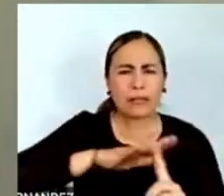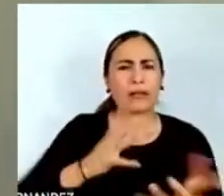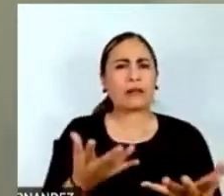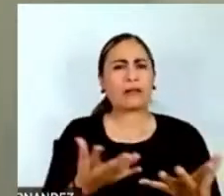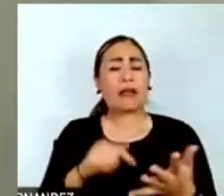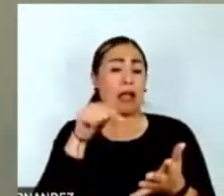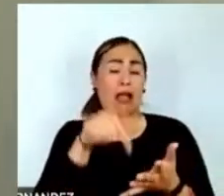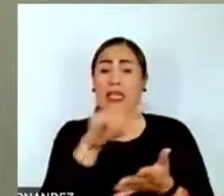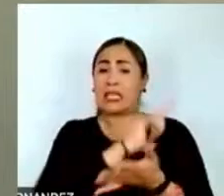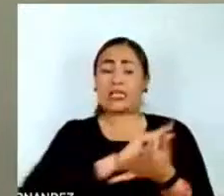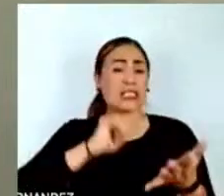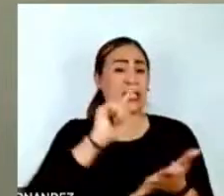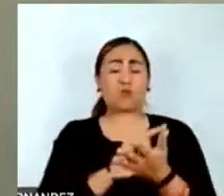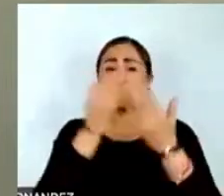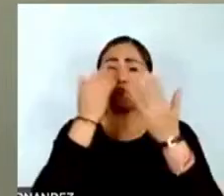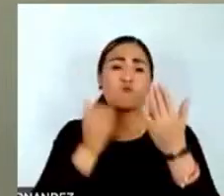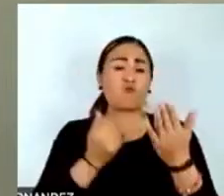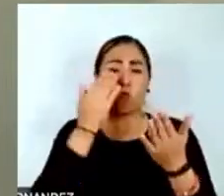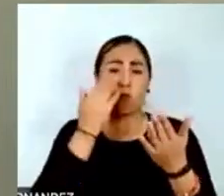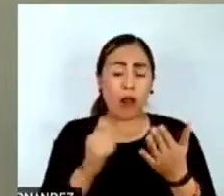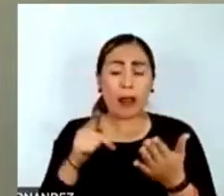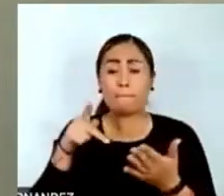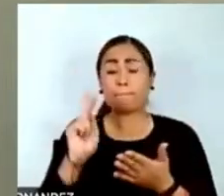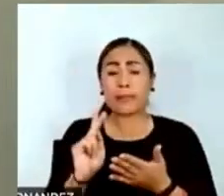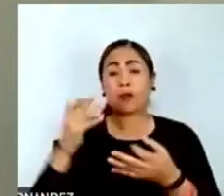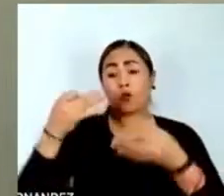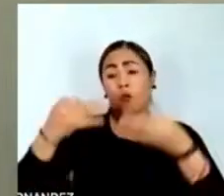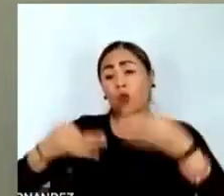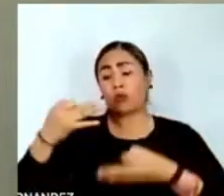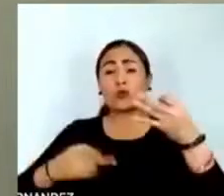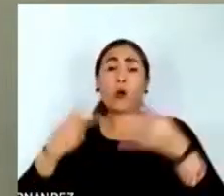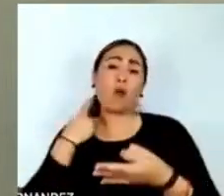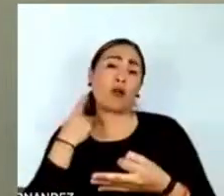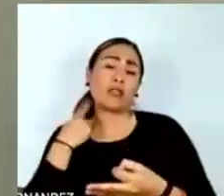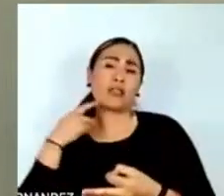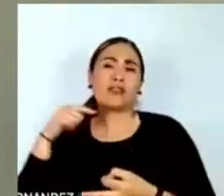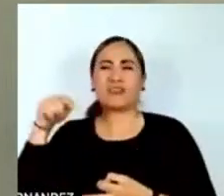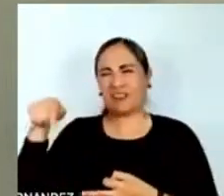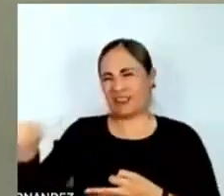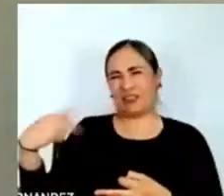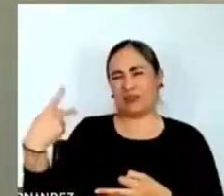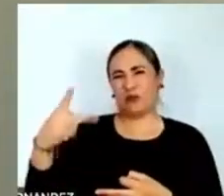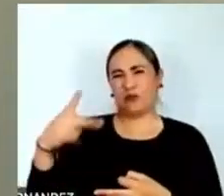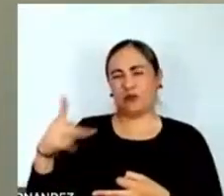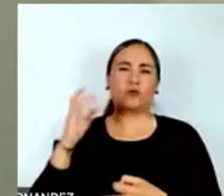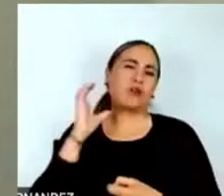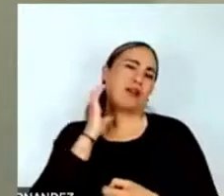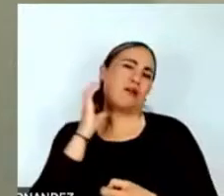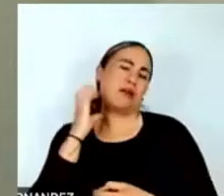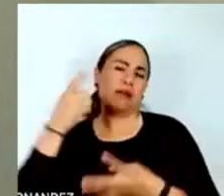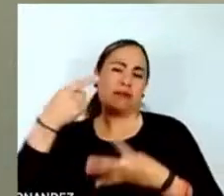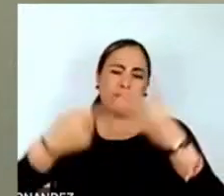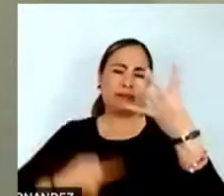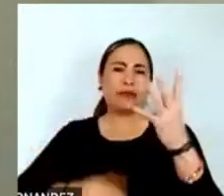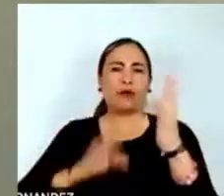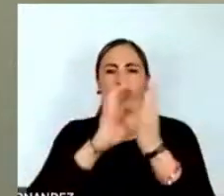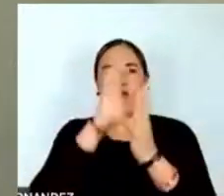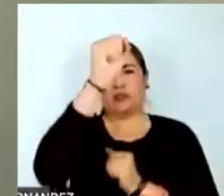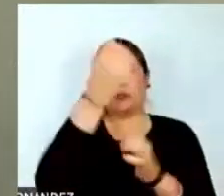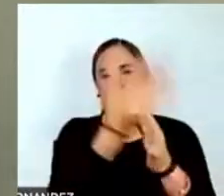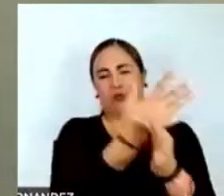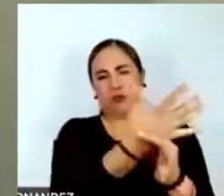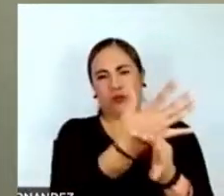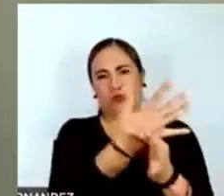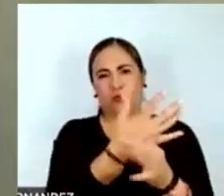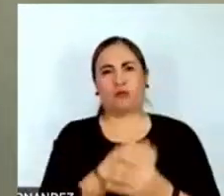la facultad del juicio político entienda el Congreso que se desprende directamente de la Constitución, como es el caso de Colindres contra El